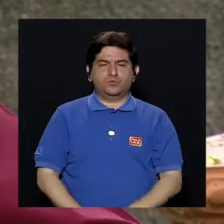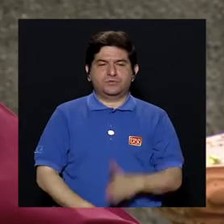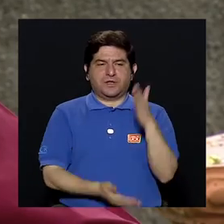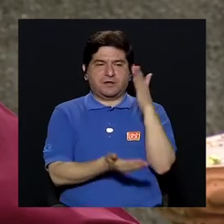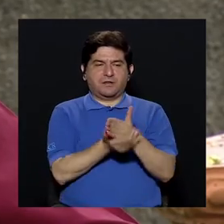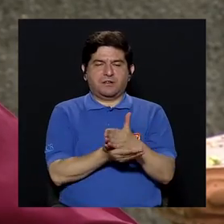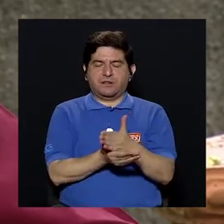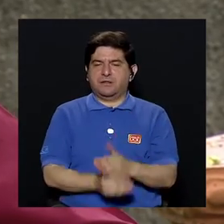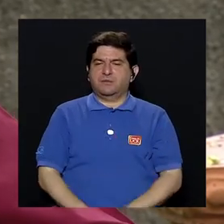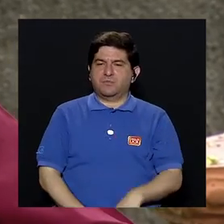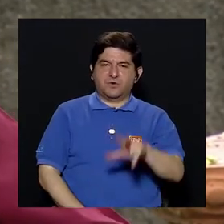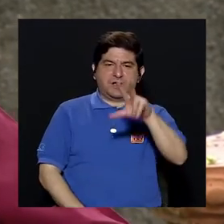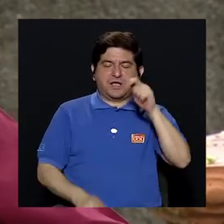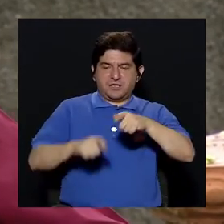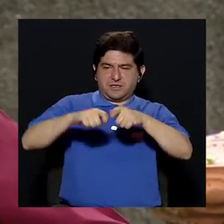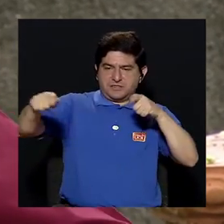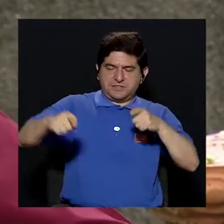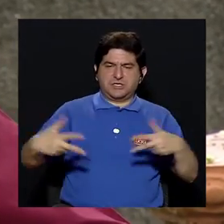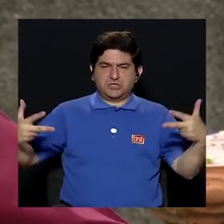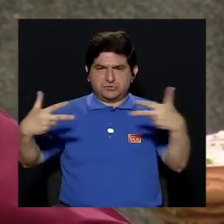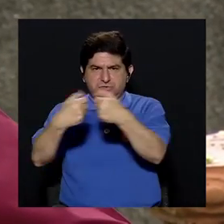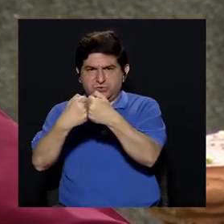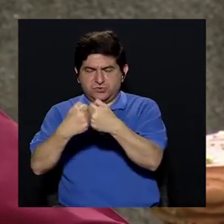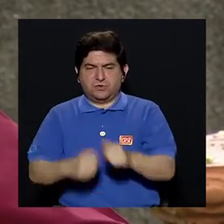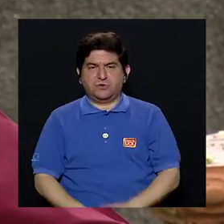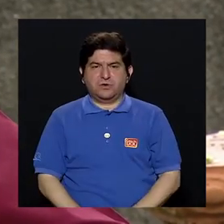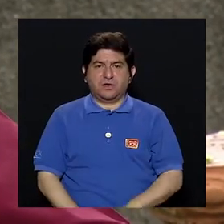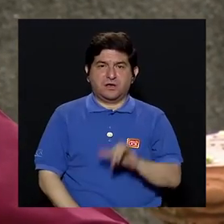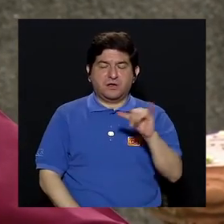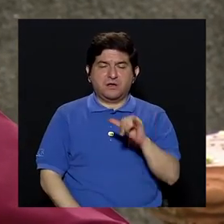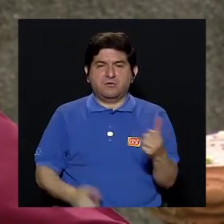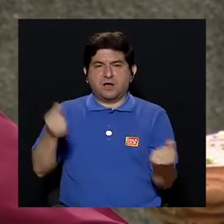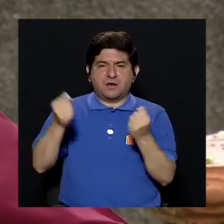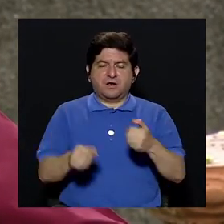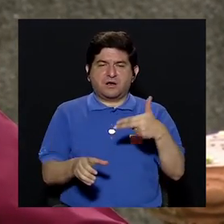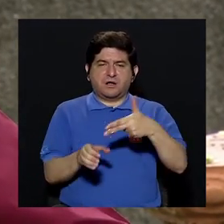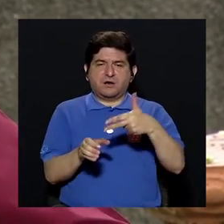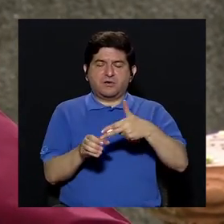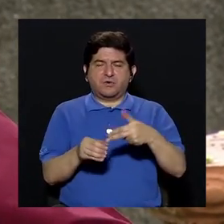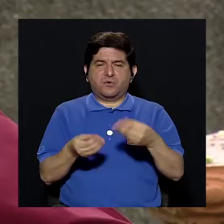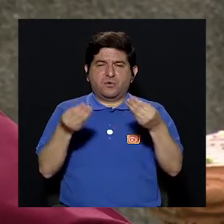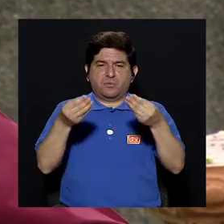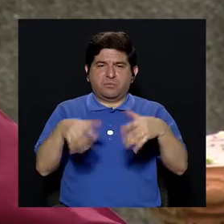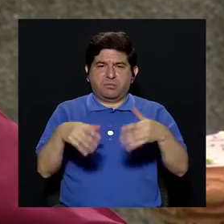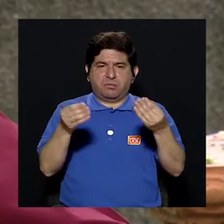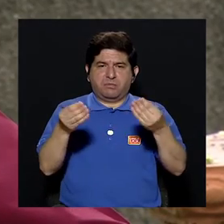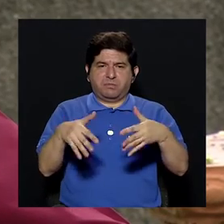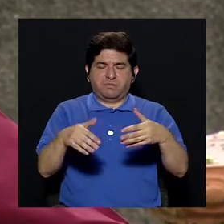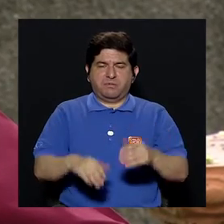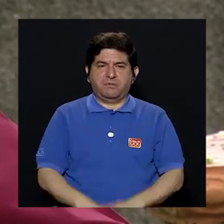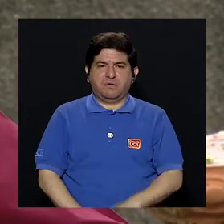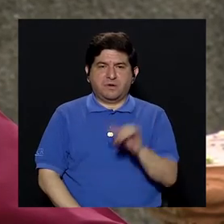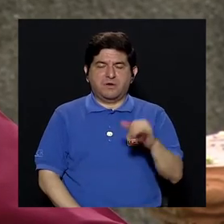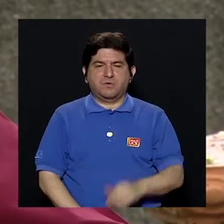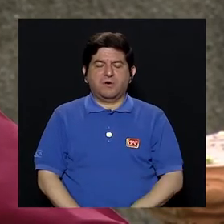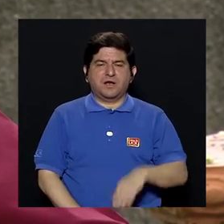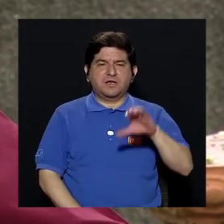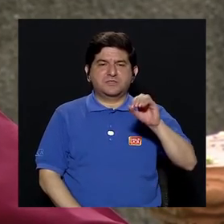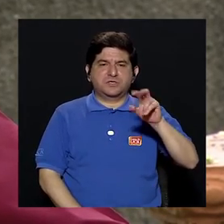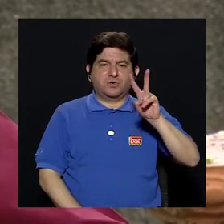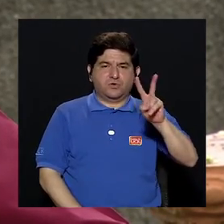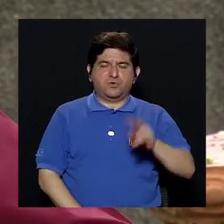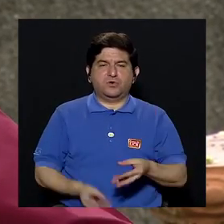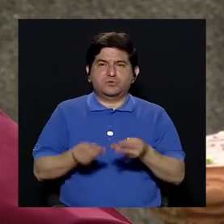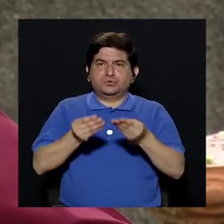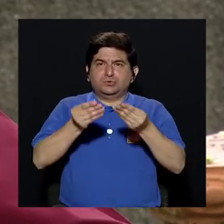usted está detenido porque hay un choque a los 300 metros, usted, el vehículo igual sigue gastando gasolina, sigue emitiendo